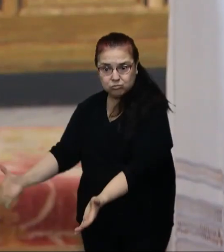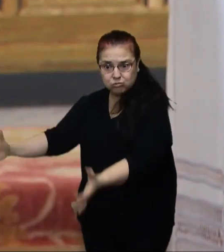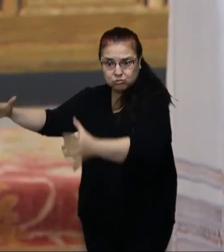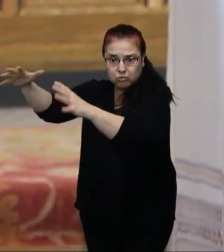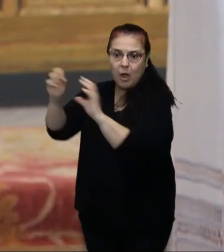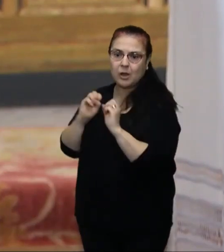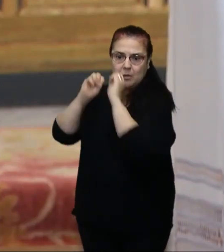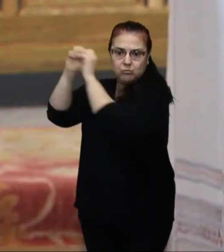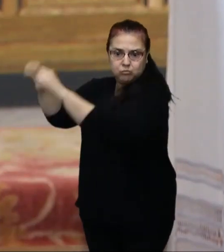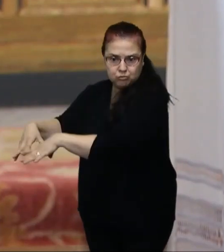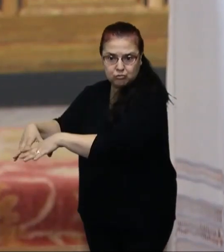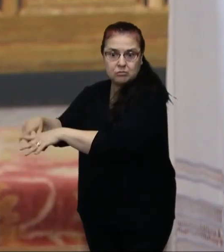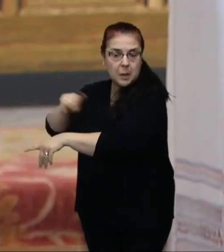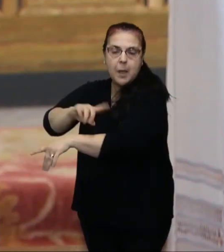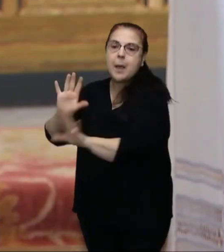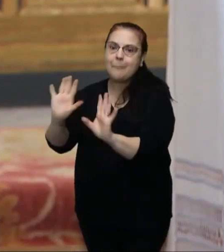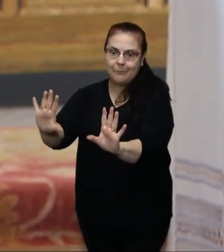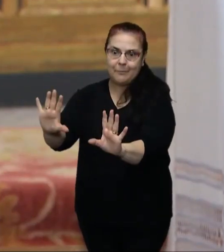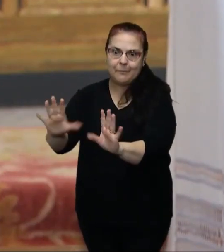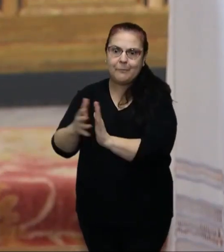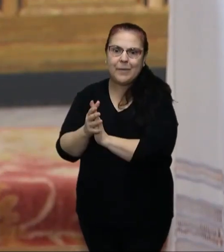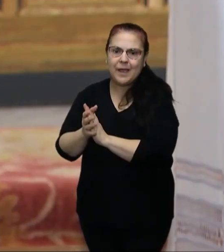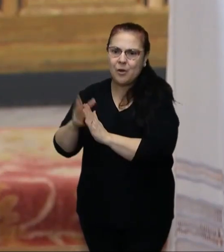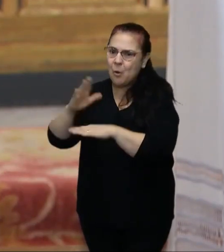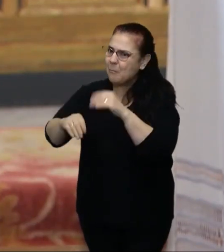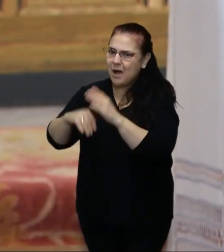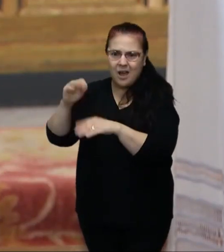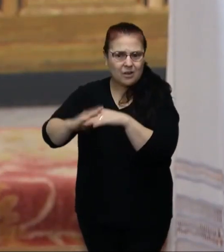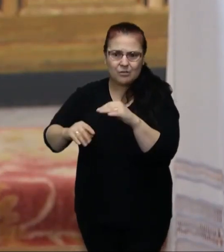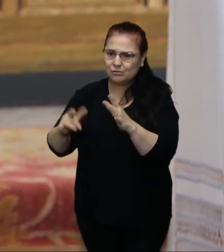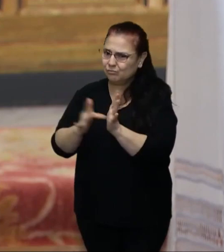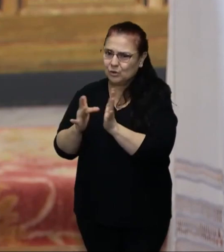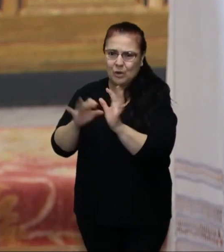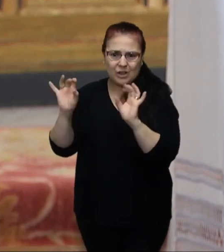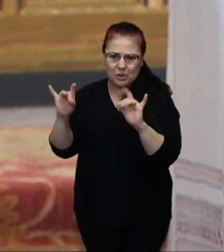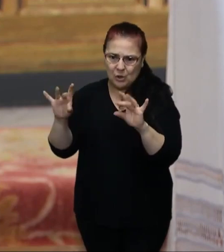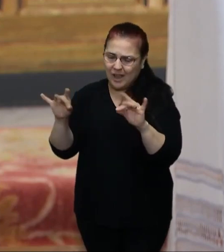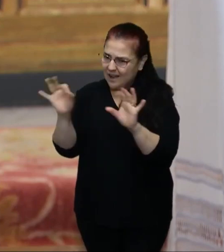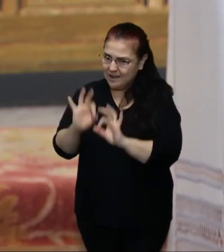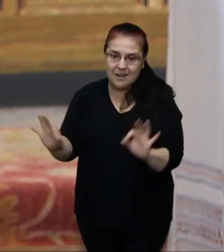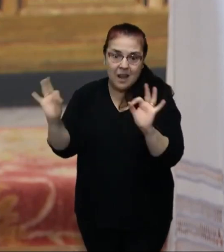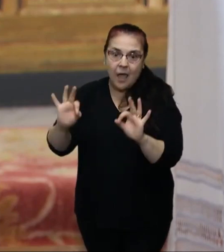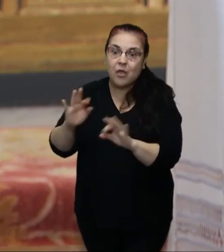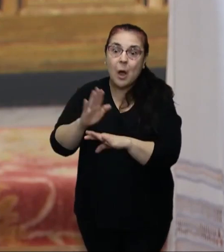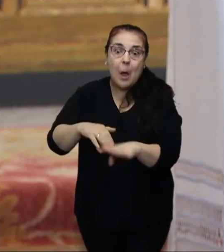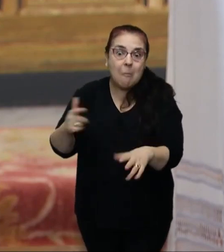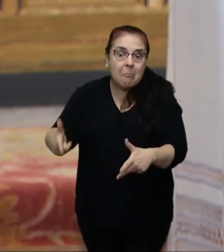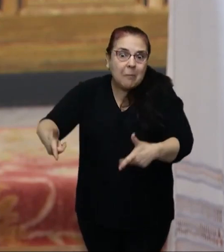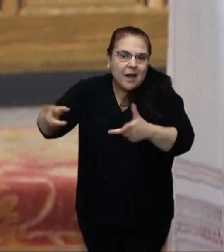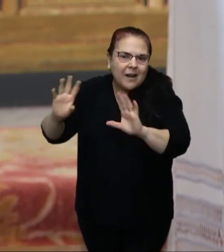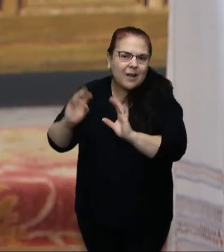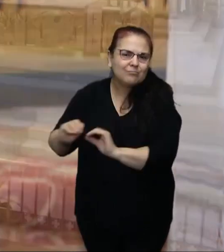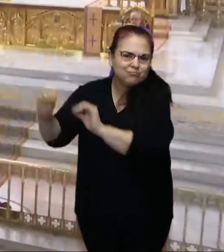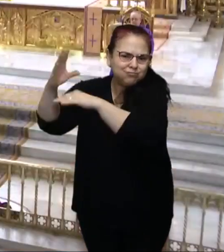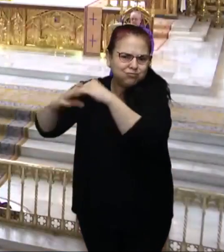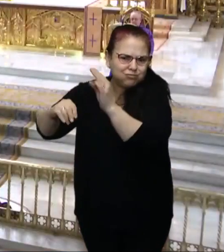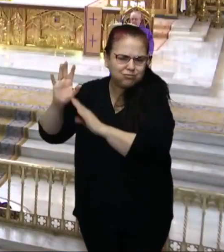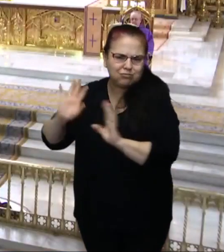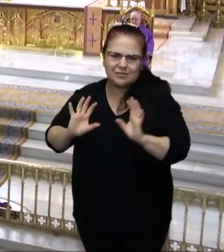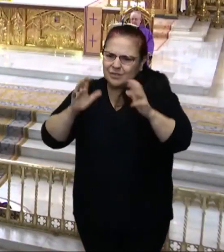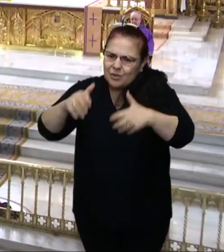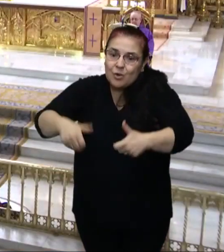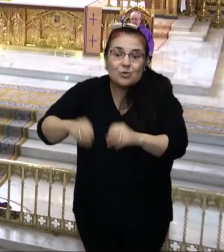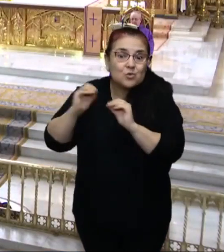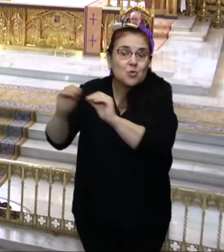en la estepa, pero no pongáis las manos en él». Lo decía para librarlo de sus manos y devolverlo a su